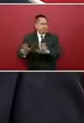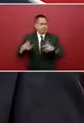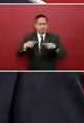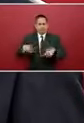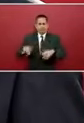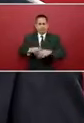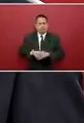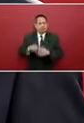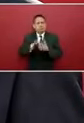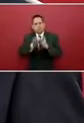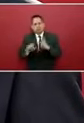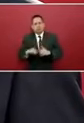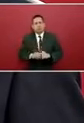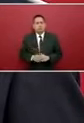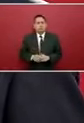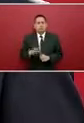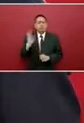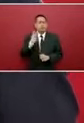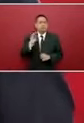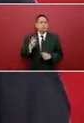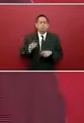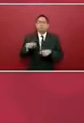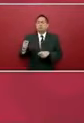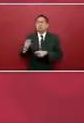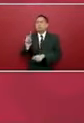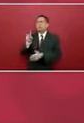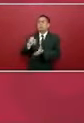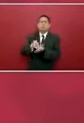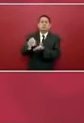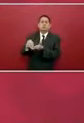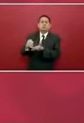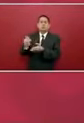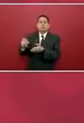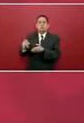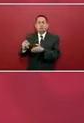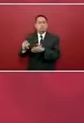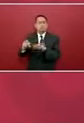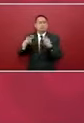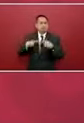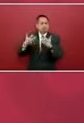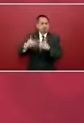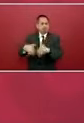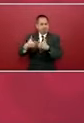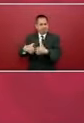Vamos a suponer, se va a ayudar a 2 millones de productores